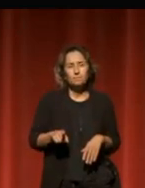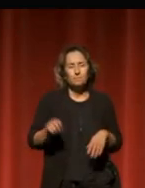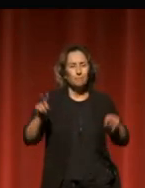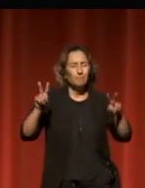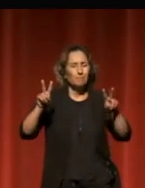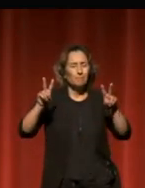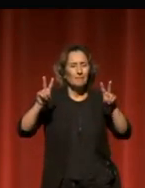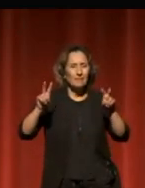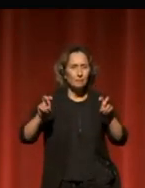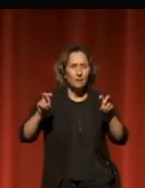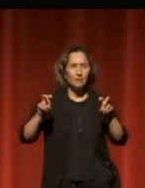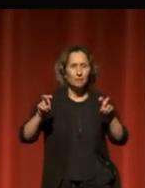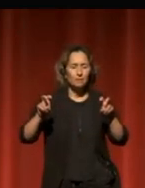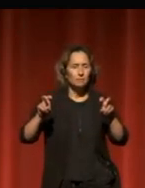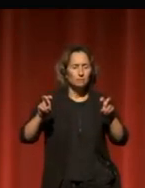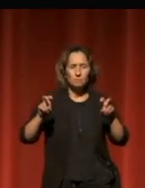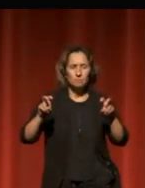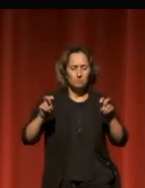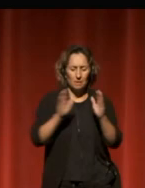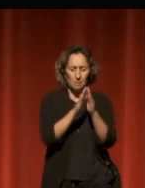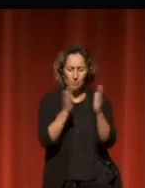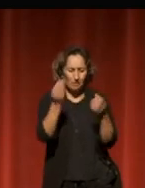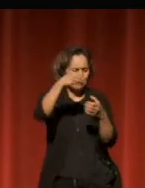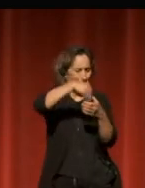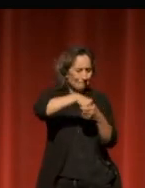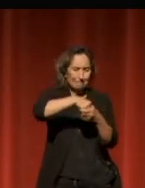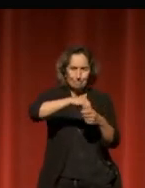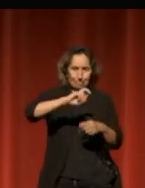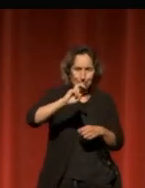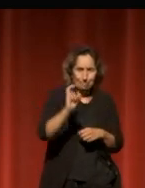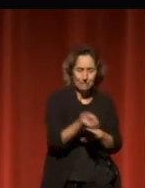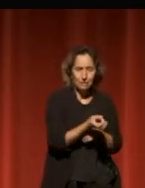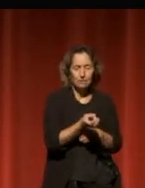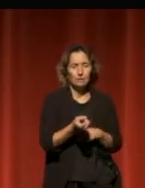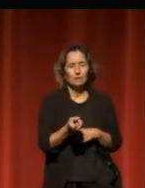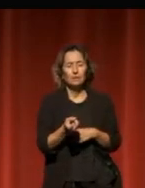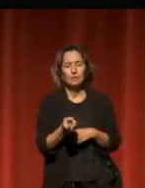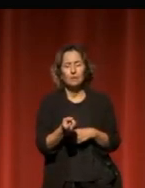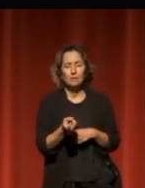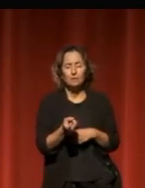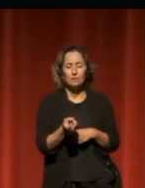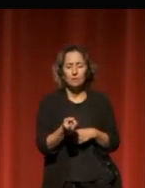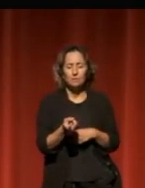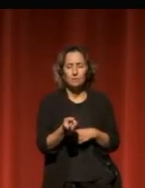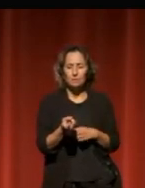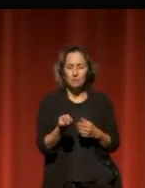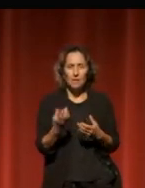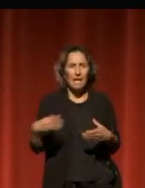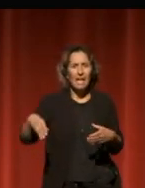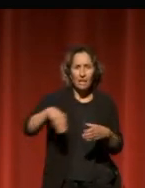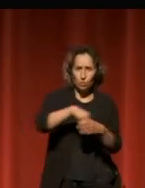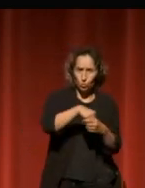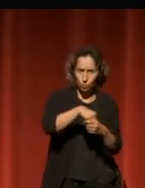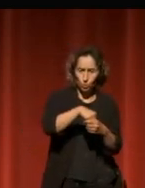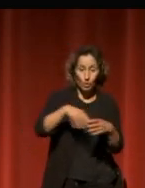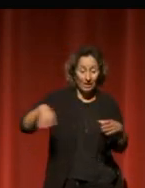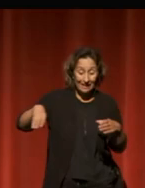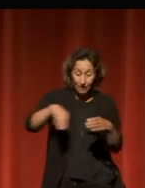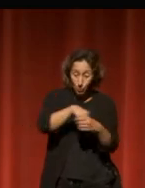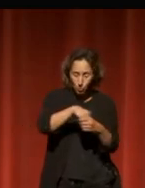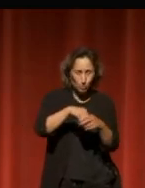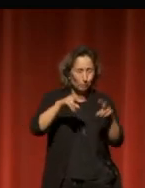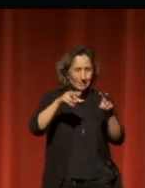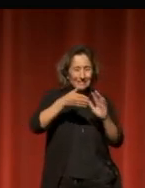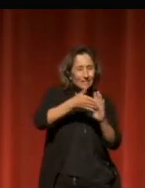temas que abordamos en nuestras bibliotecas. Debemos regular la inclusión en el sentido más amplio del